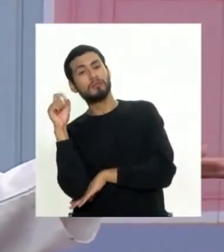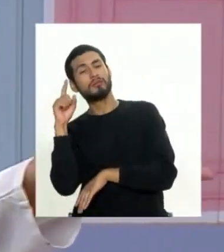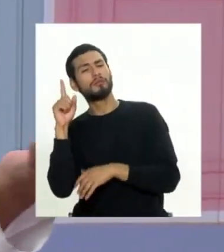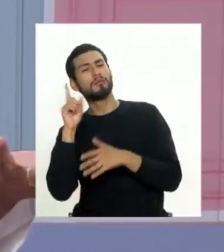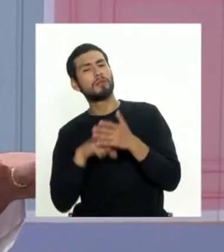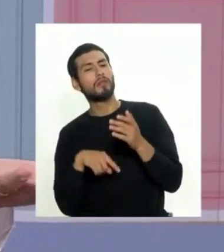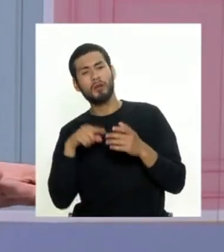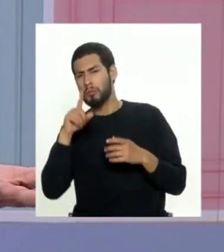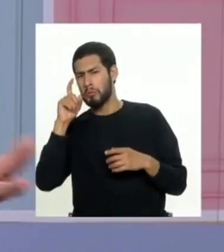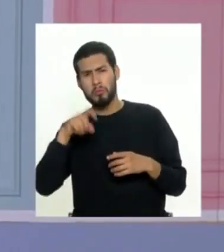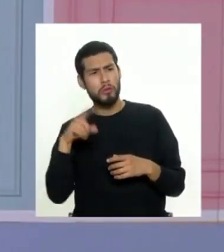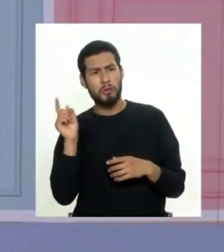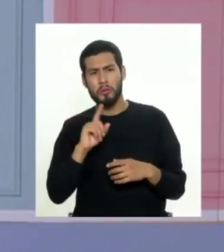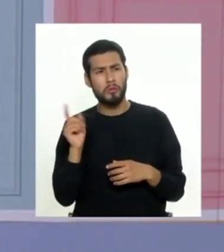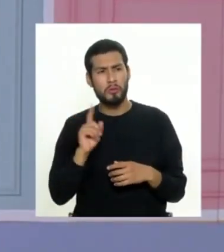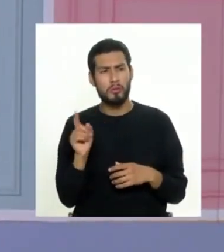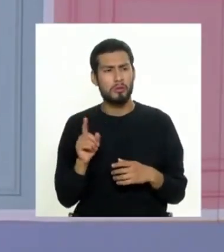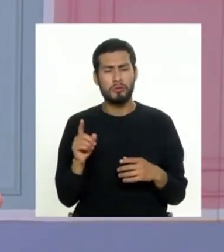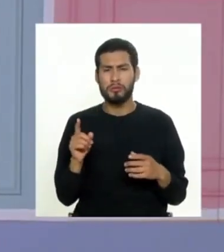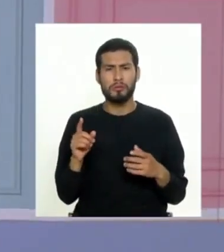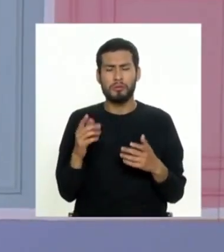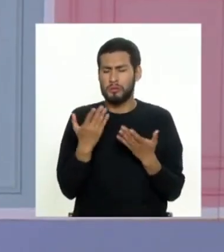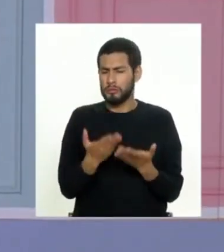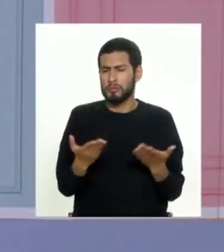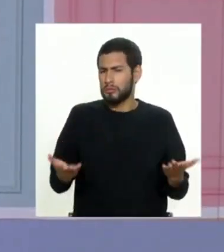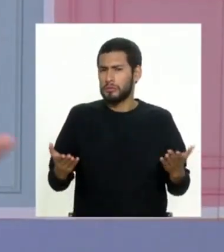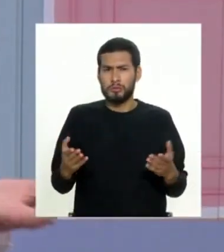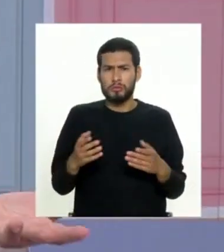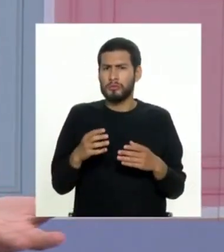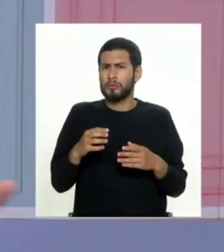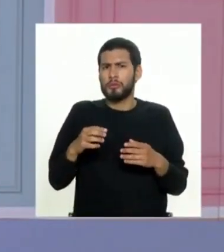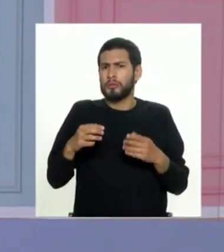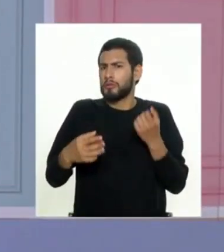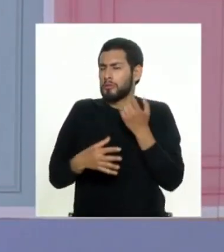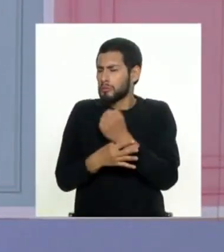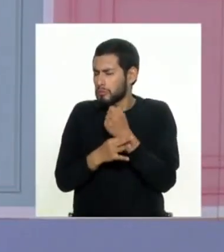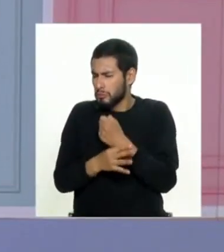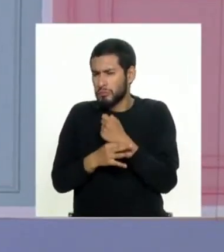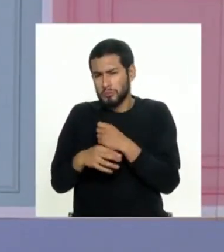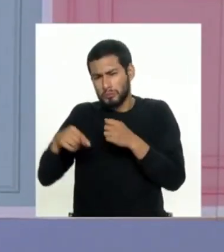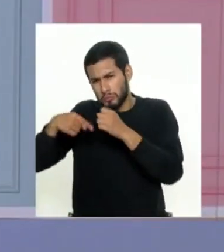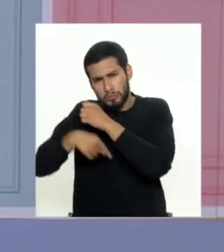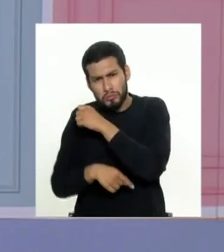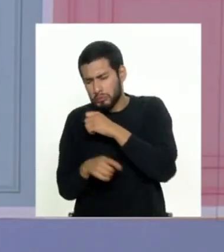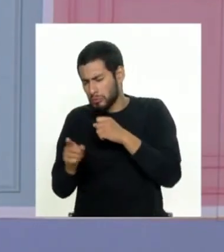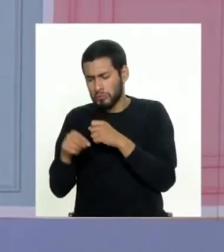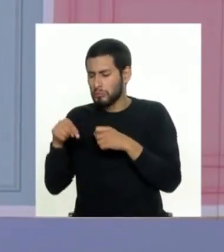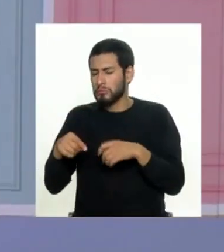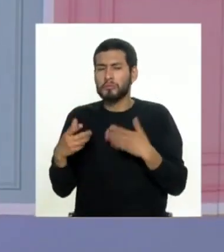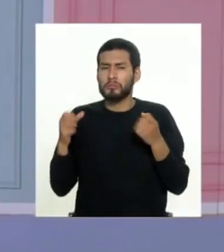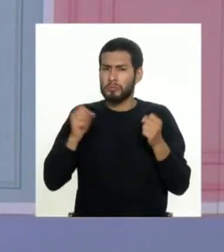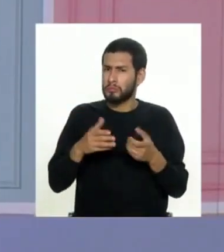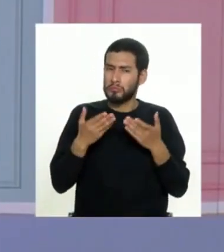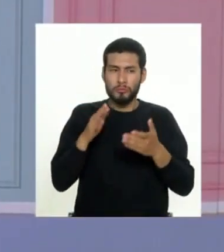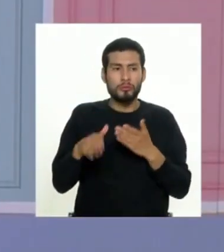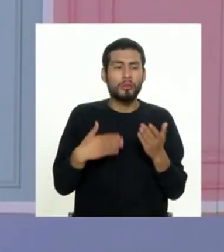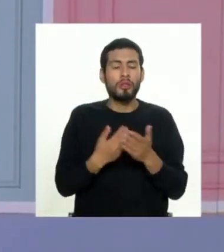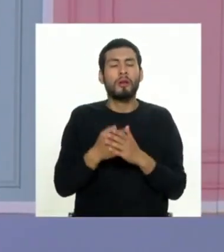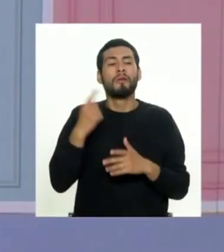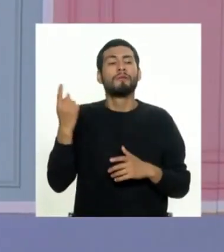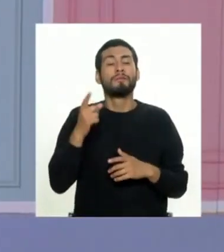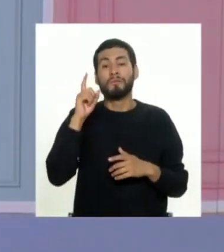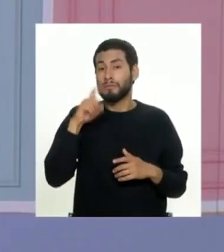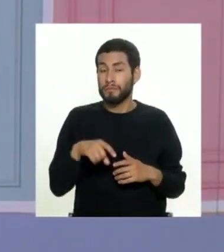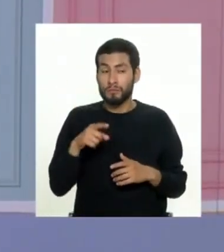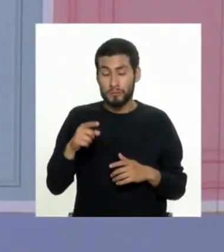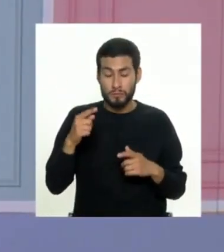no amerita ningún artefacto, ningún equipo médico. Así digo, no es muy complejo. Es algo que está al alcance, solamente que